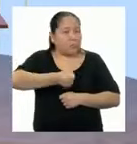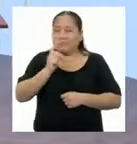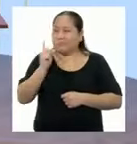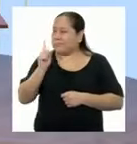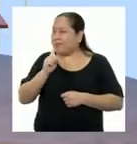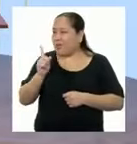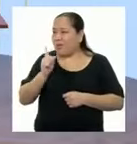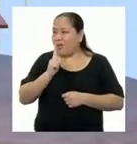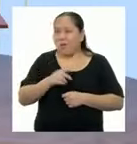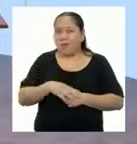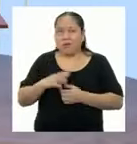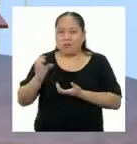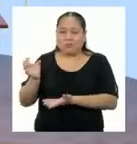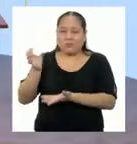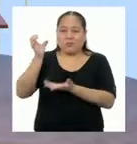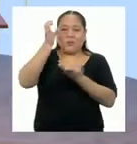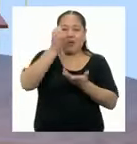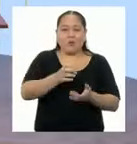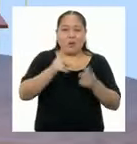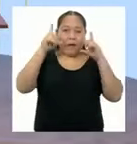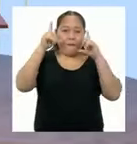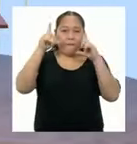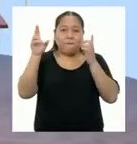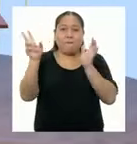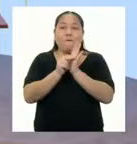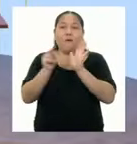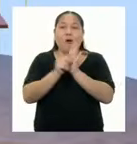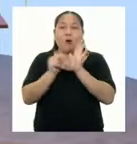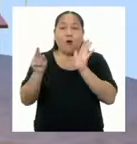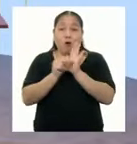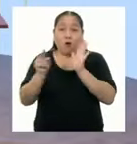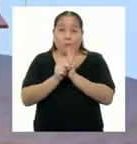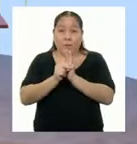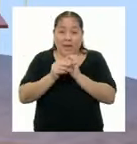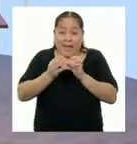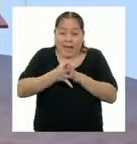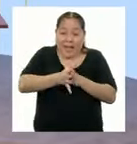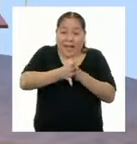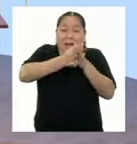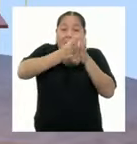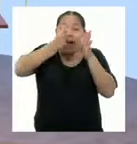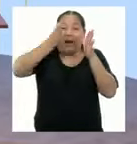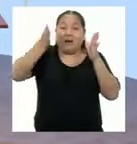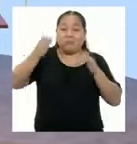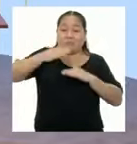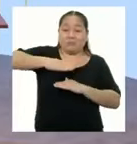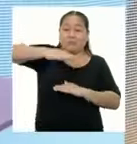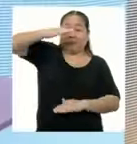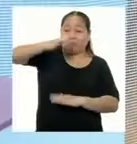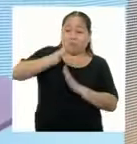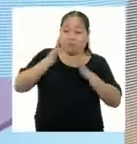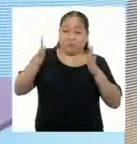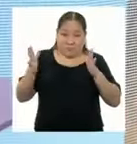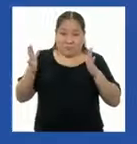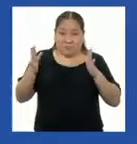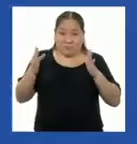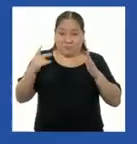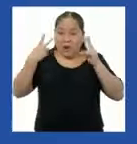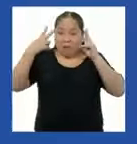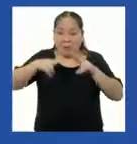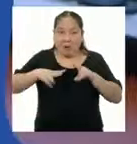¡No! Sacó una fotocopia ampliando la imagen a una escala más